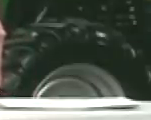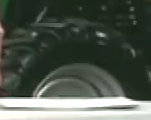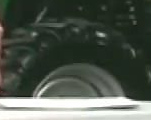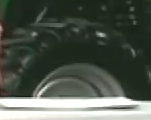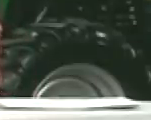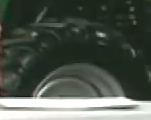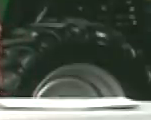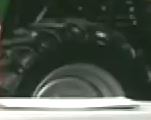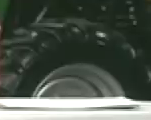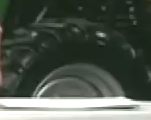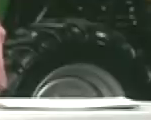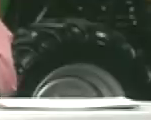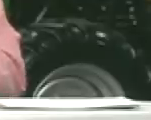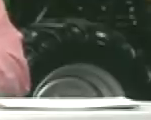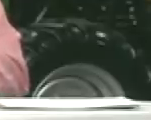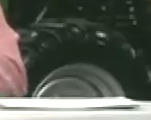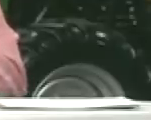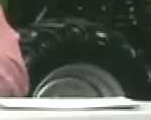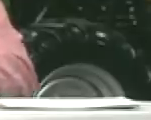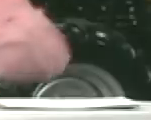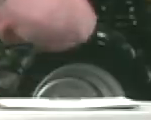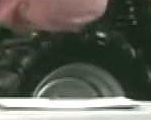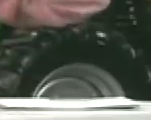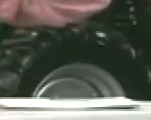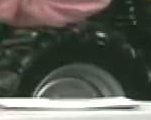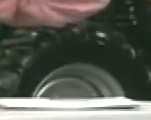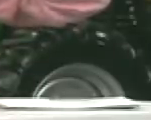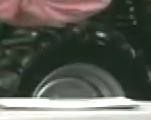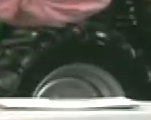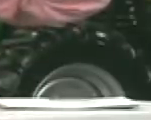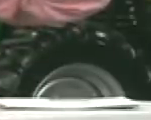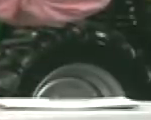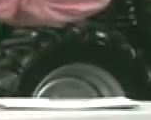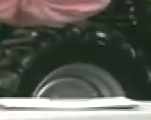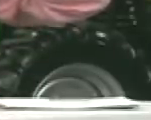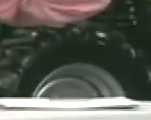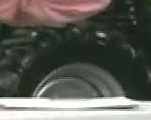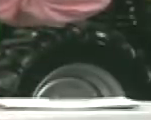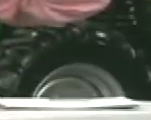evaluando todos estos escenarios de la caída